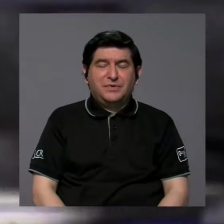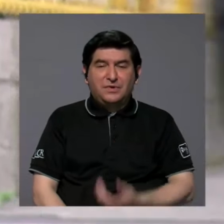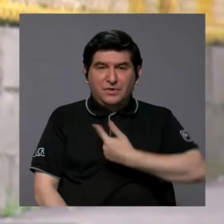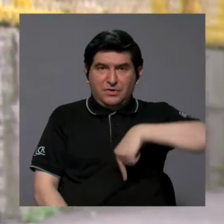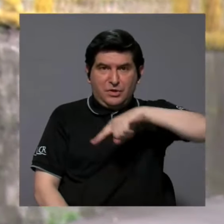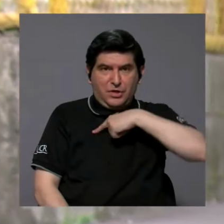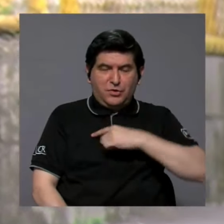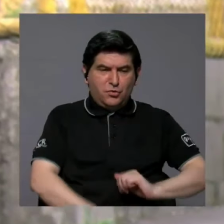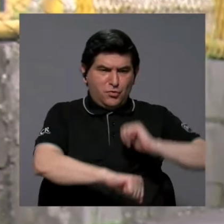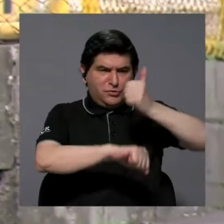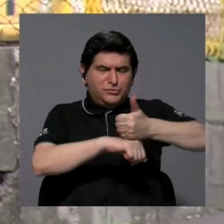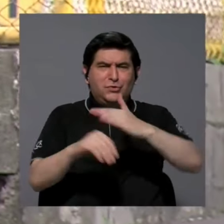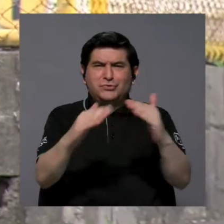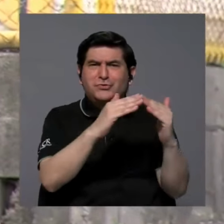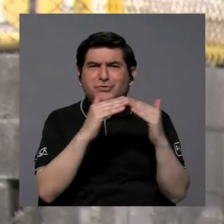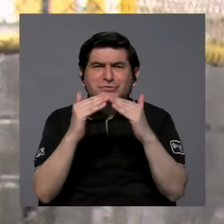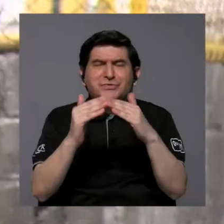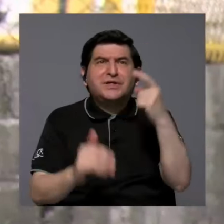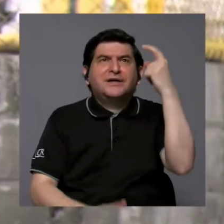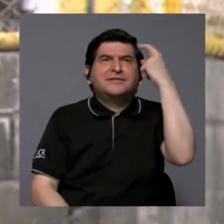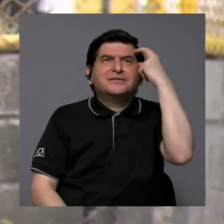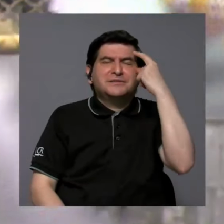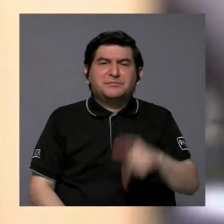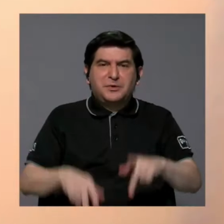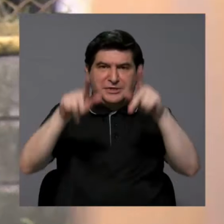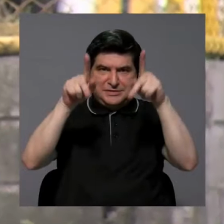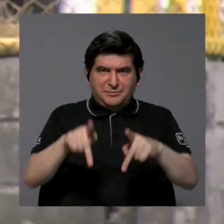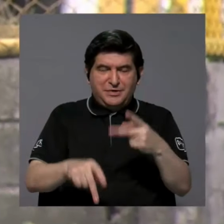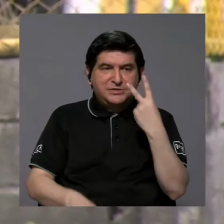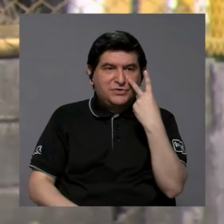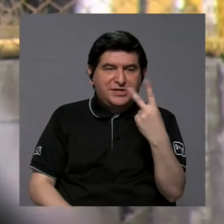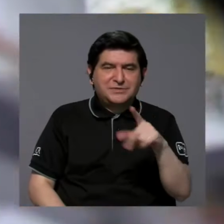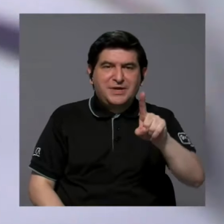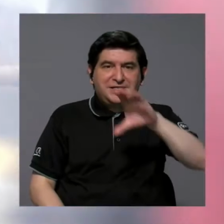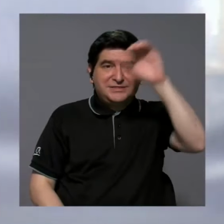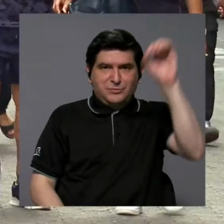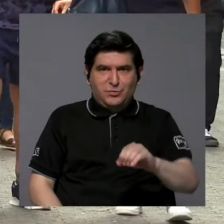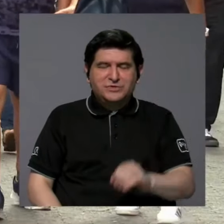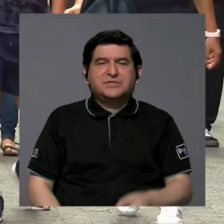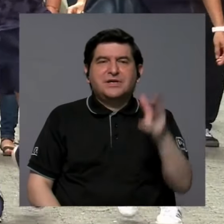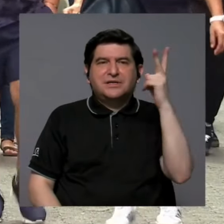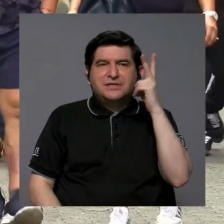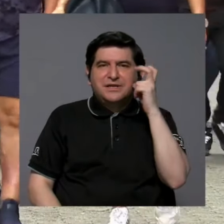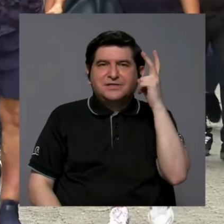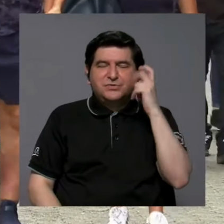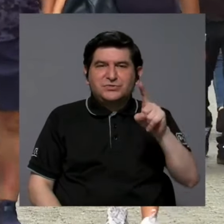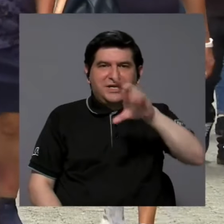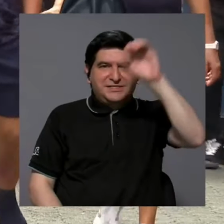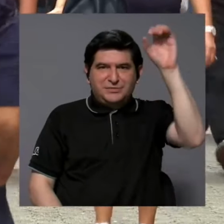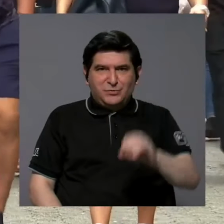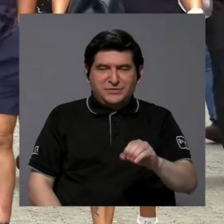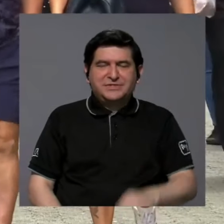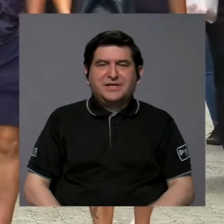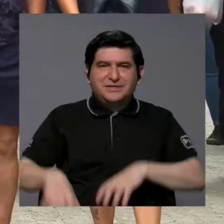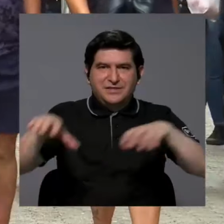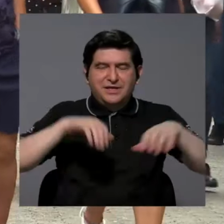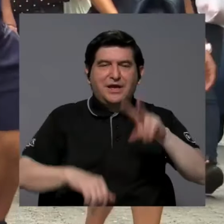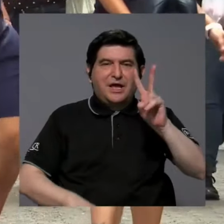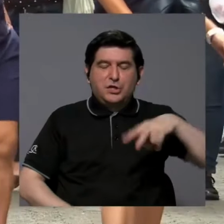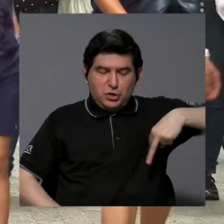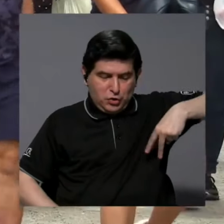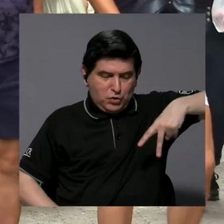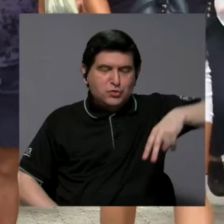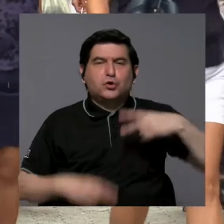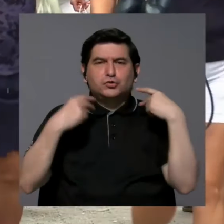hemos creado, Gustavo, ciudades que están pensadas para personas que ven al 100%, que escuchan al 100%, que se mueven sobre